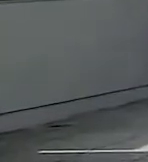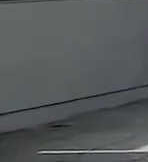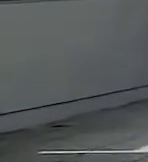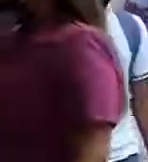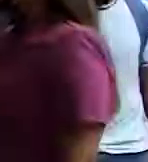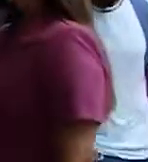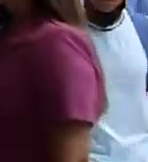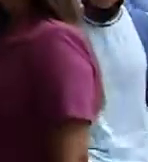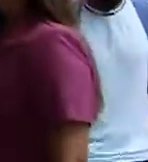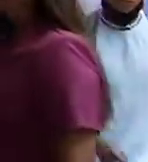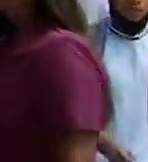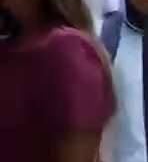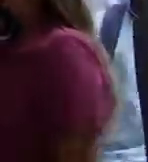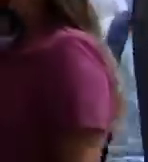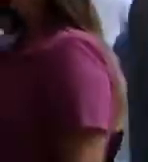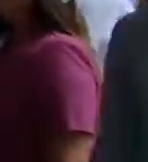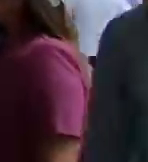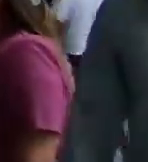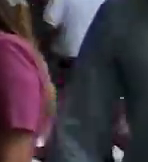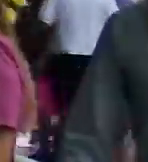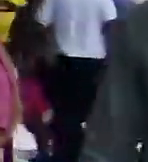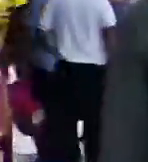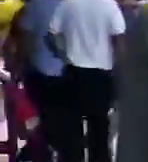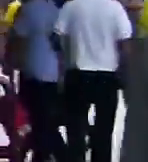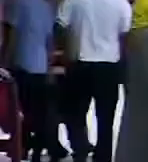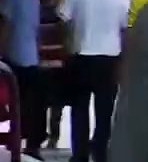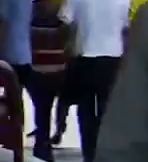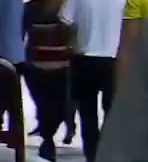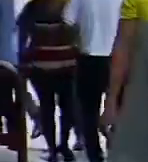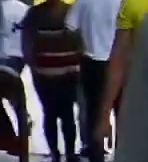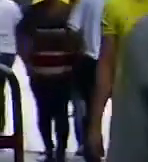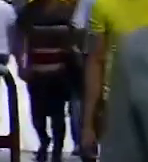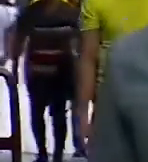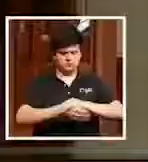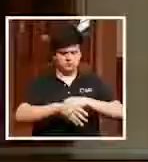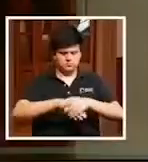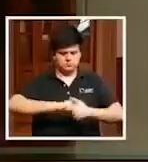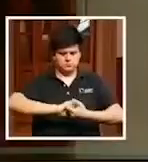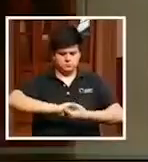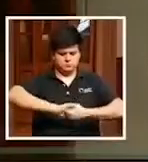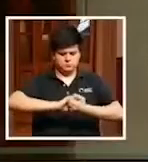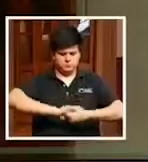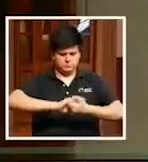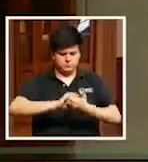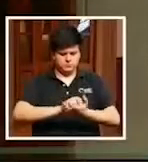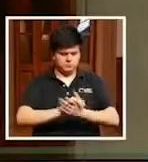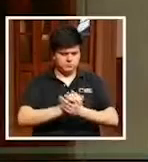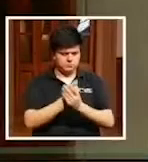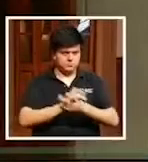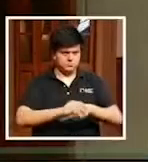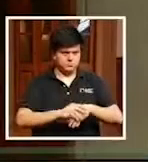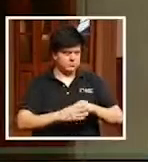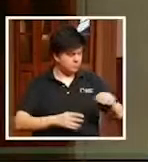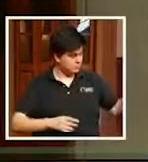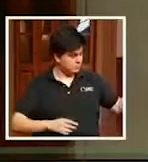contagios. Con imágenes de Eduardo Hernández y Jesús Monjarás, Maricruz Gutiérrez, Noticias 28.